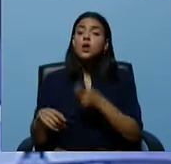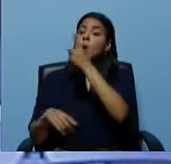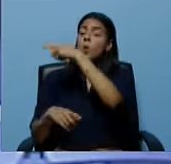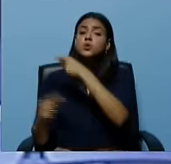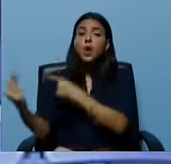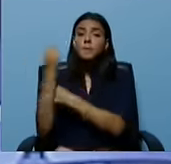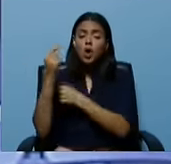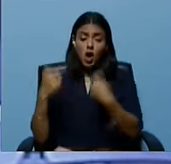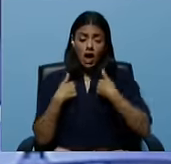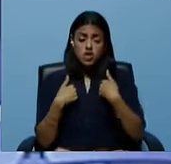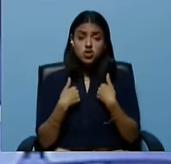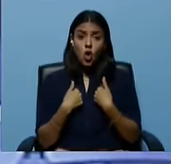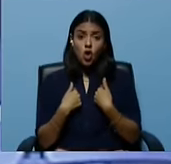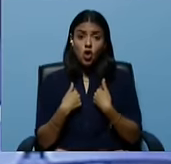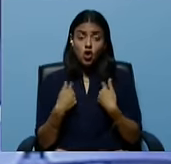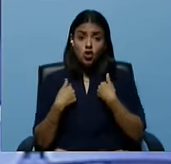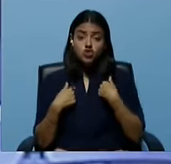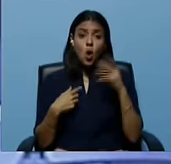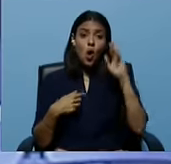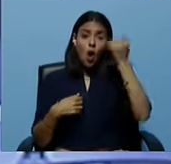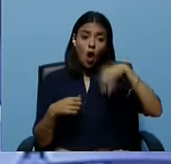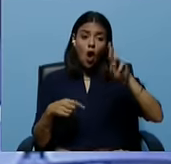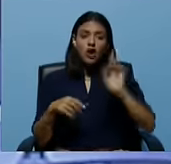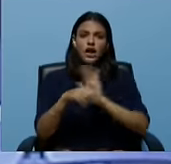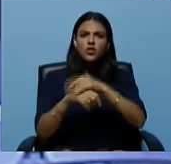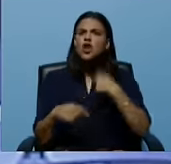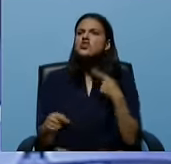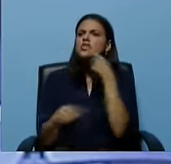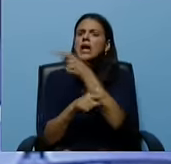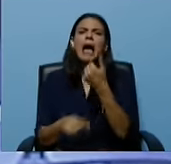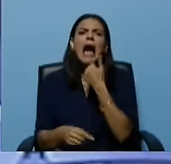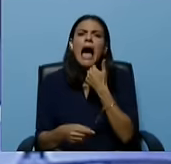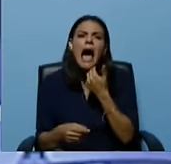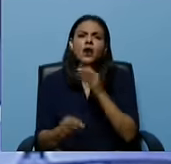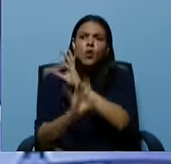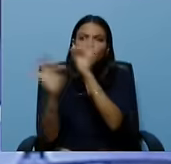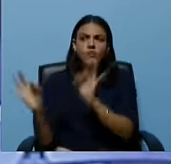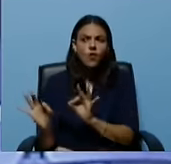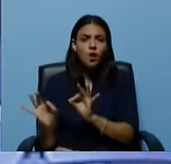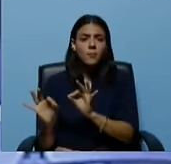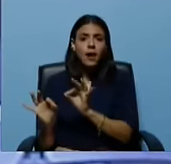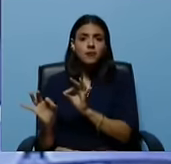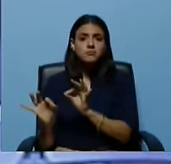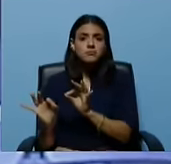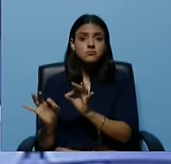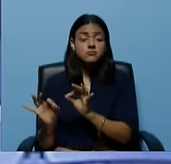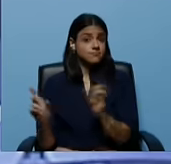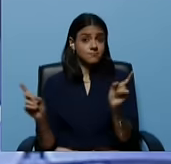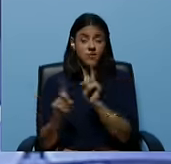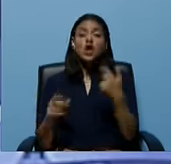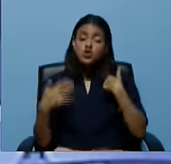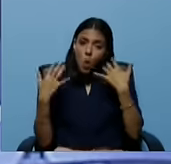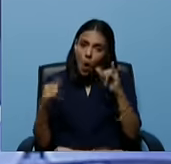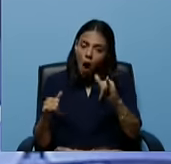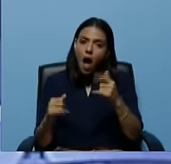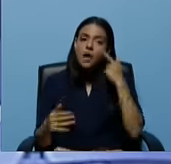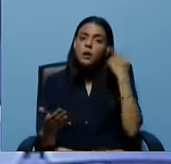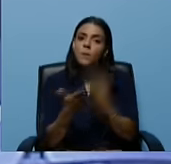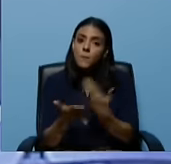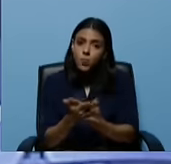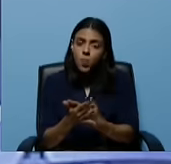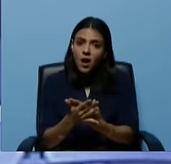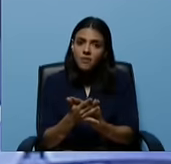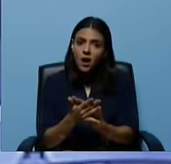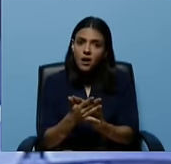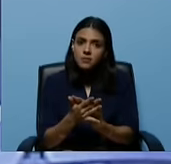a mí de que yo lo coaccioné de alguna manera. Yo tengo otras pruebas